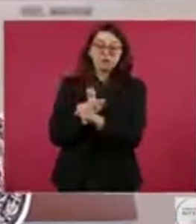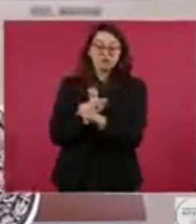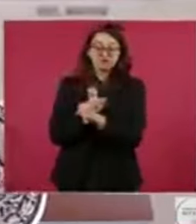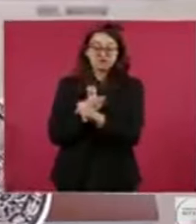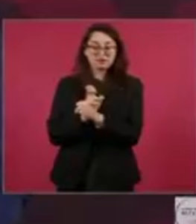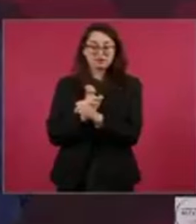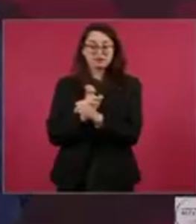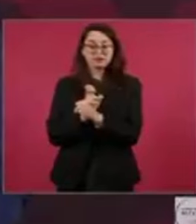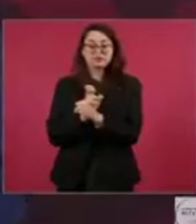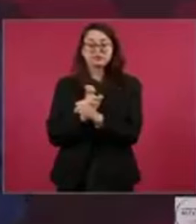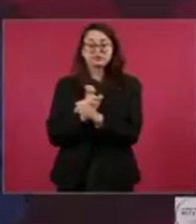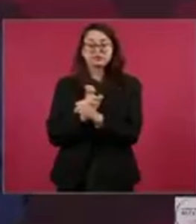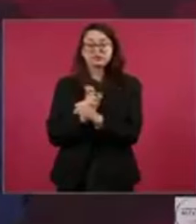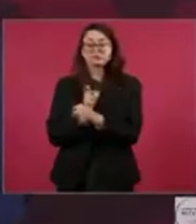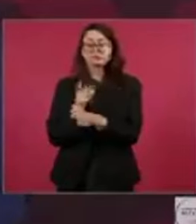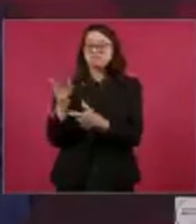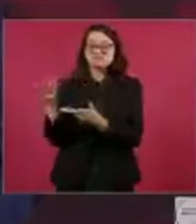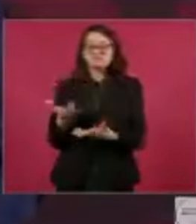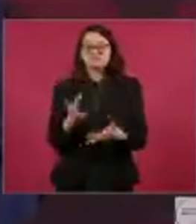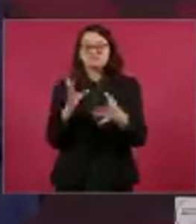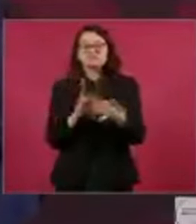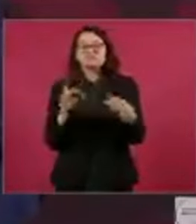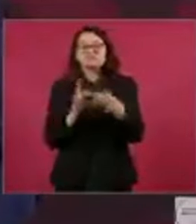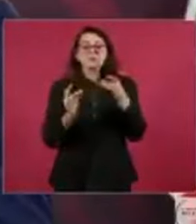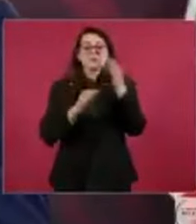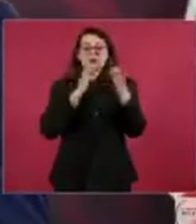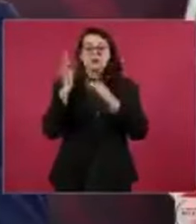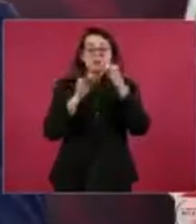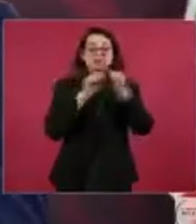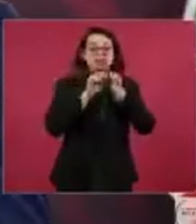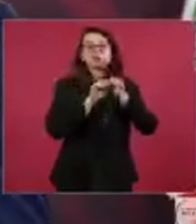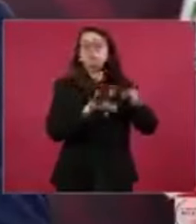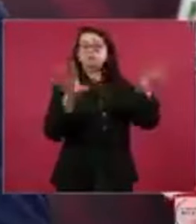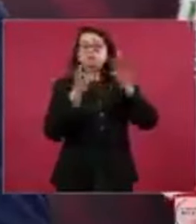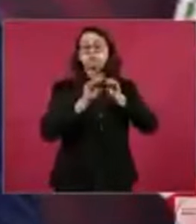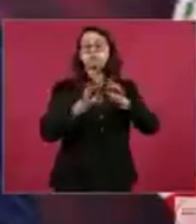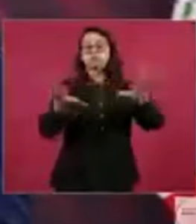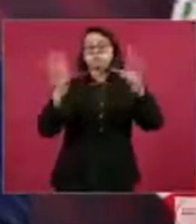sí le dieron una gran difusión los